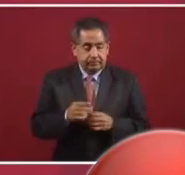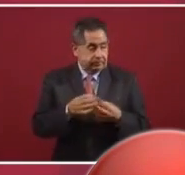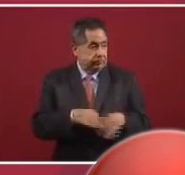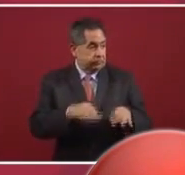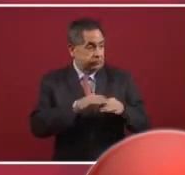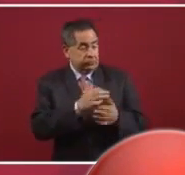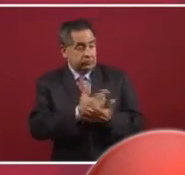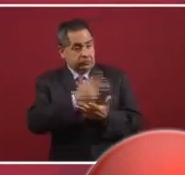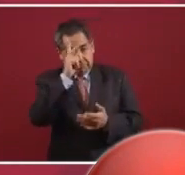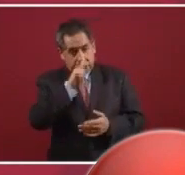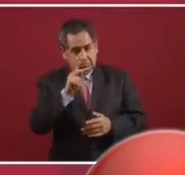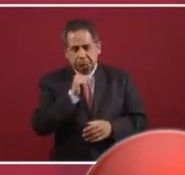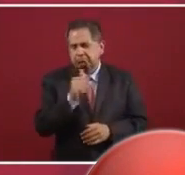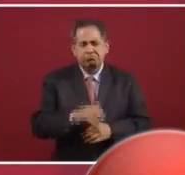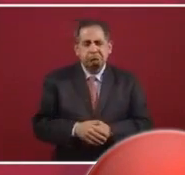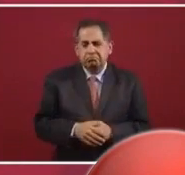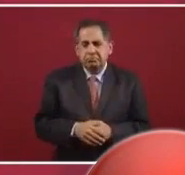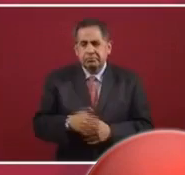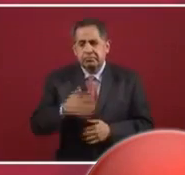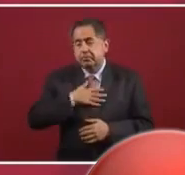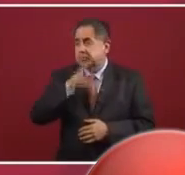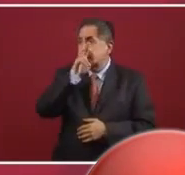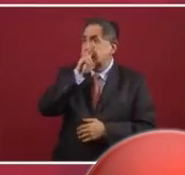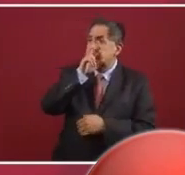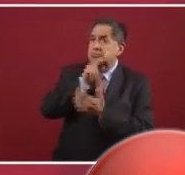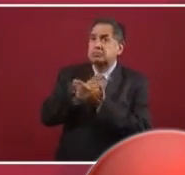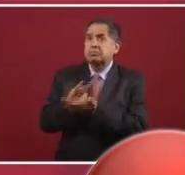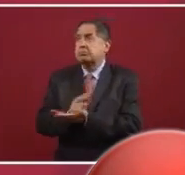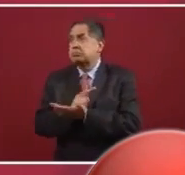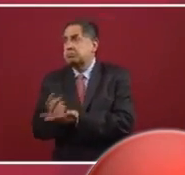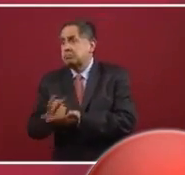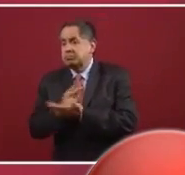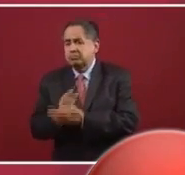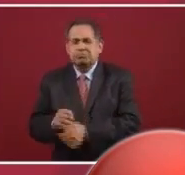significativo, nada que me quite el sueño.